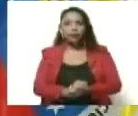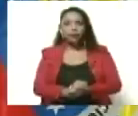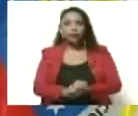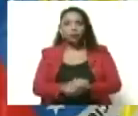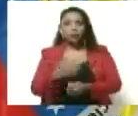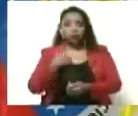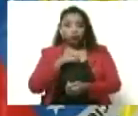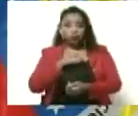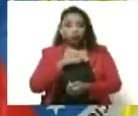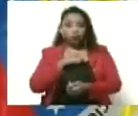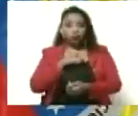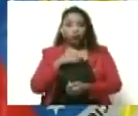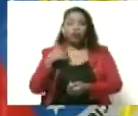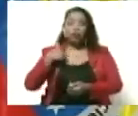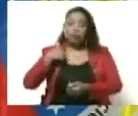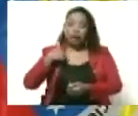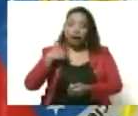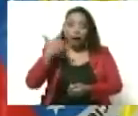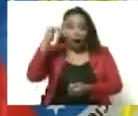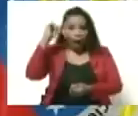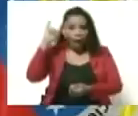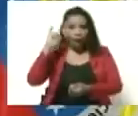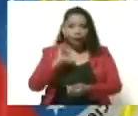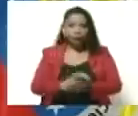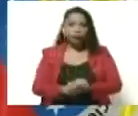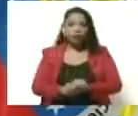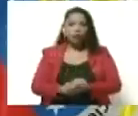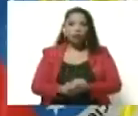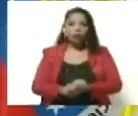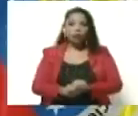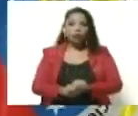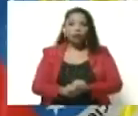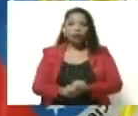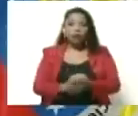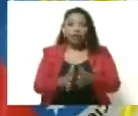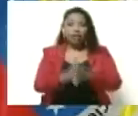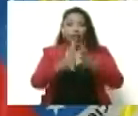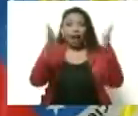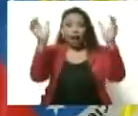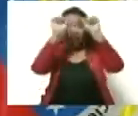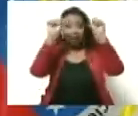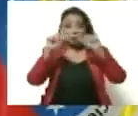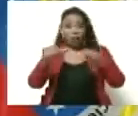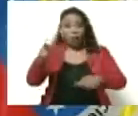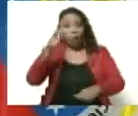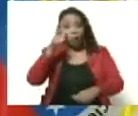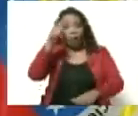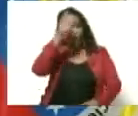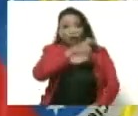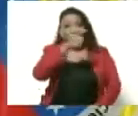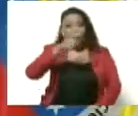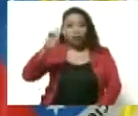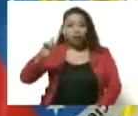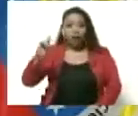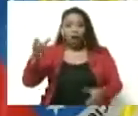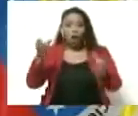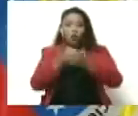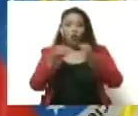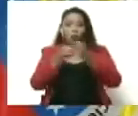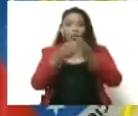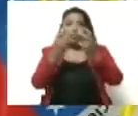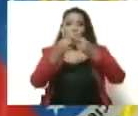Nosotros tenemos un gran sistema para la seguridad ciudadana a través de los cuadrantes de